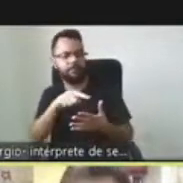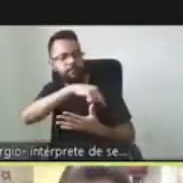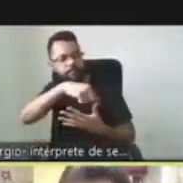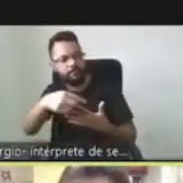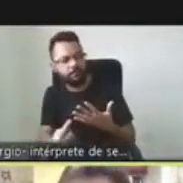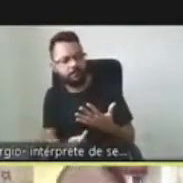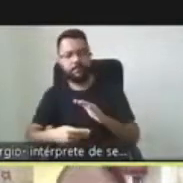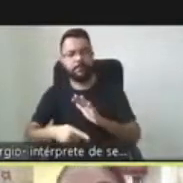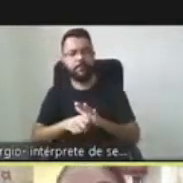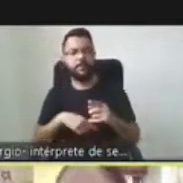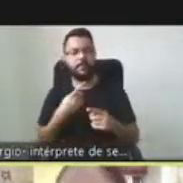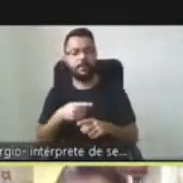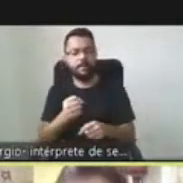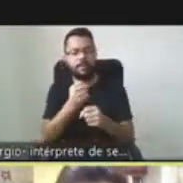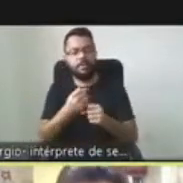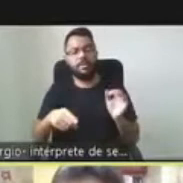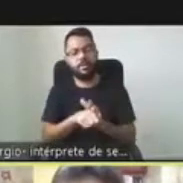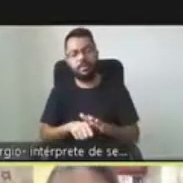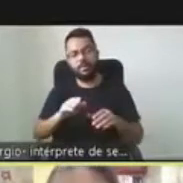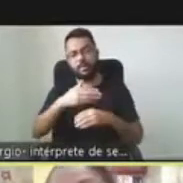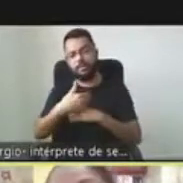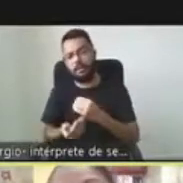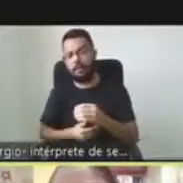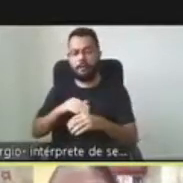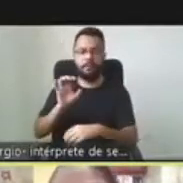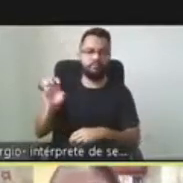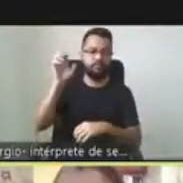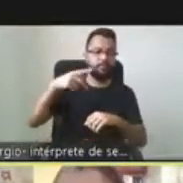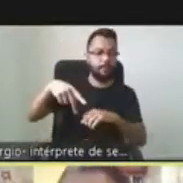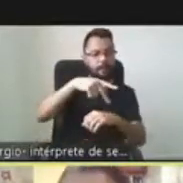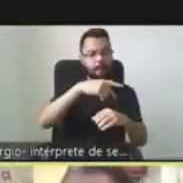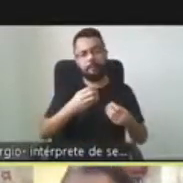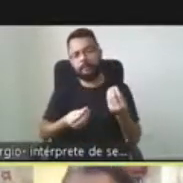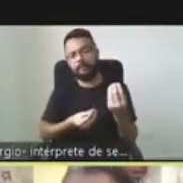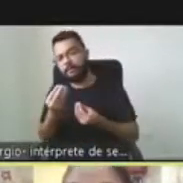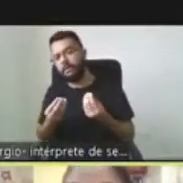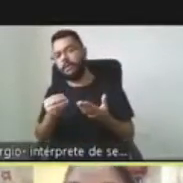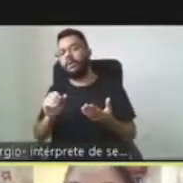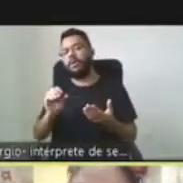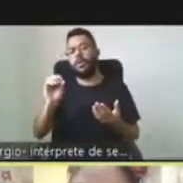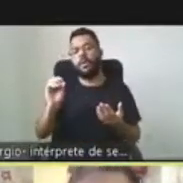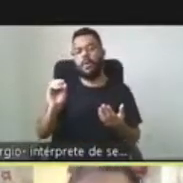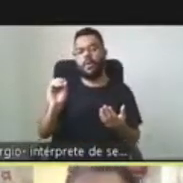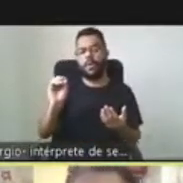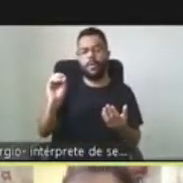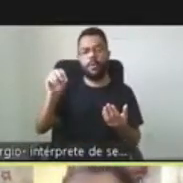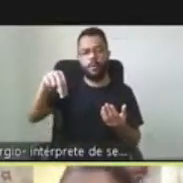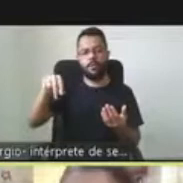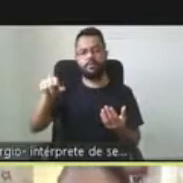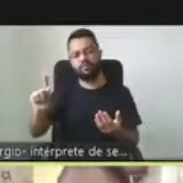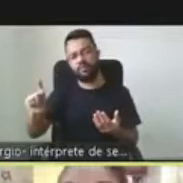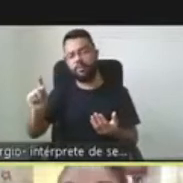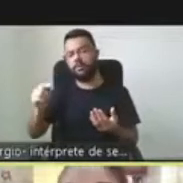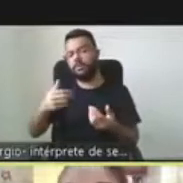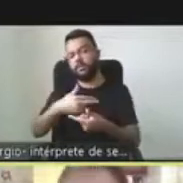estas entes del Estado, organizaciones, asociaciones, ONGs, que justamente buscan brindar el